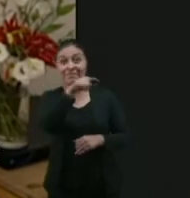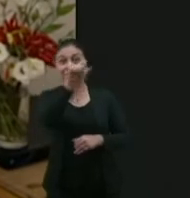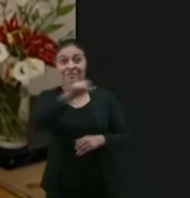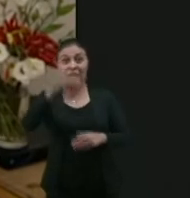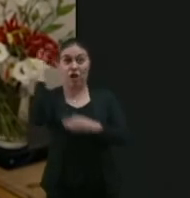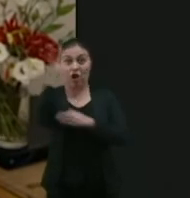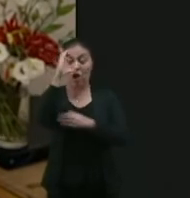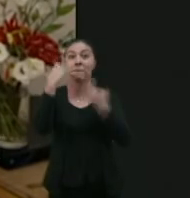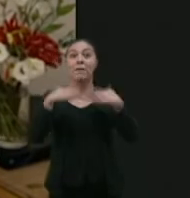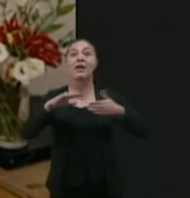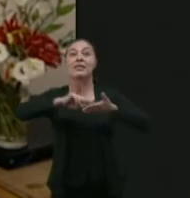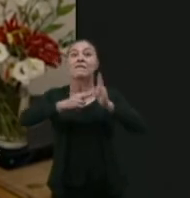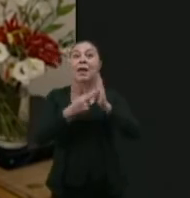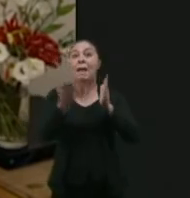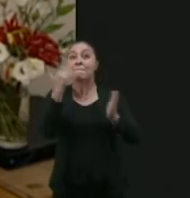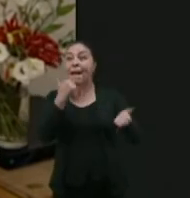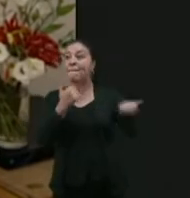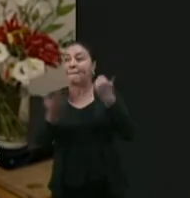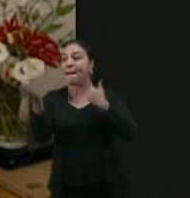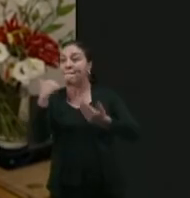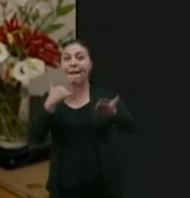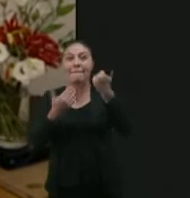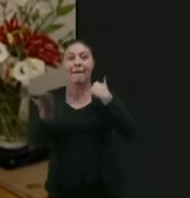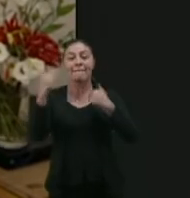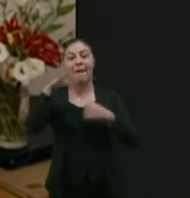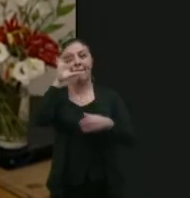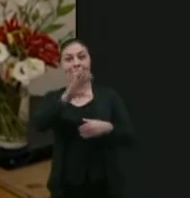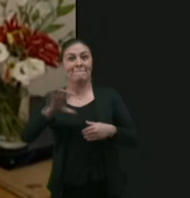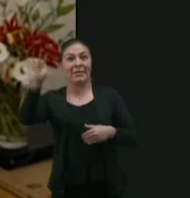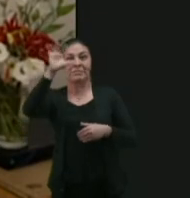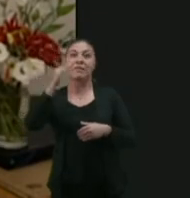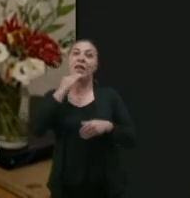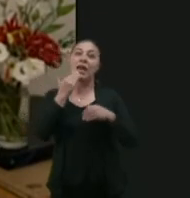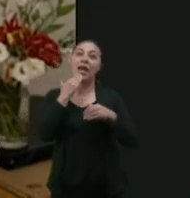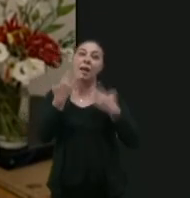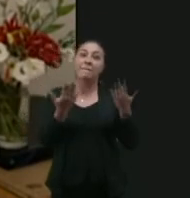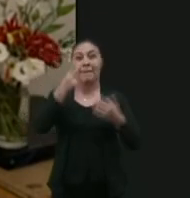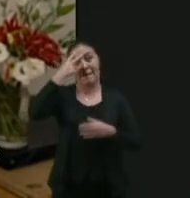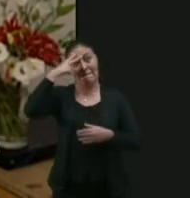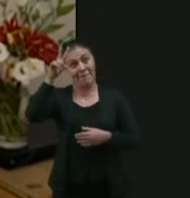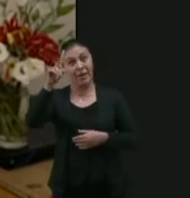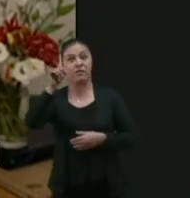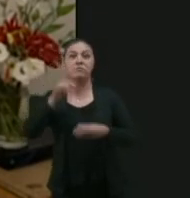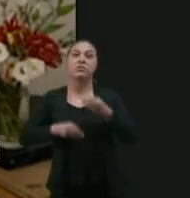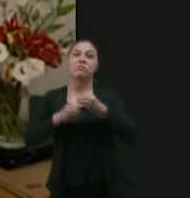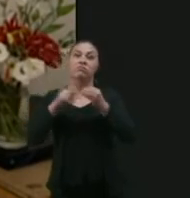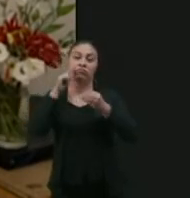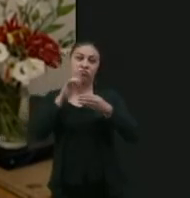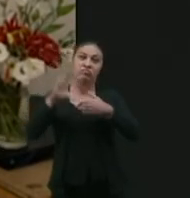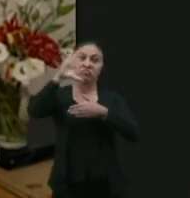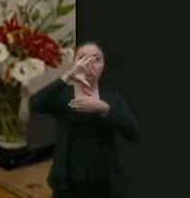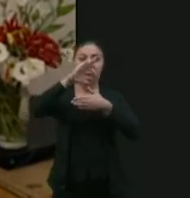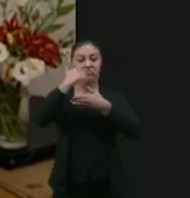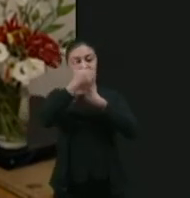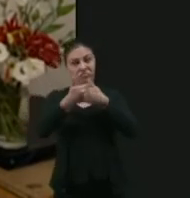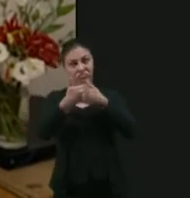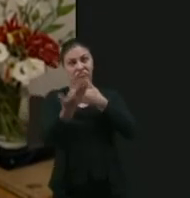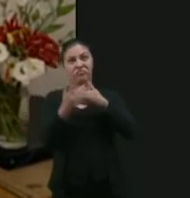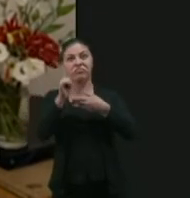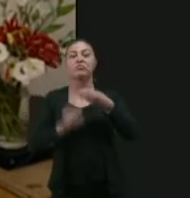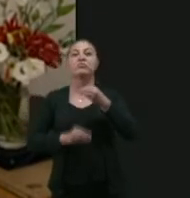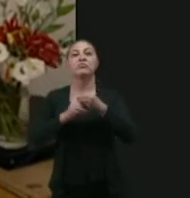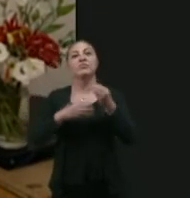empiezan a atraer talento de otros países, tal vez de México, tal vez de América Central, tal vez de Perú, tal vez de otros